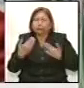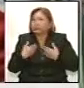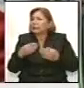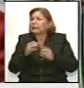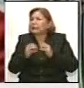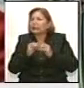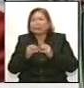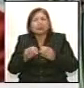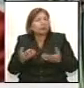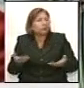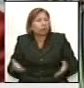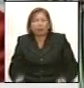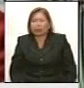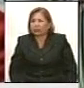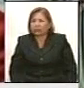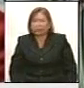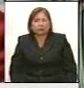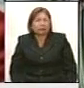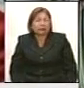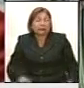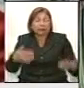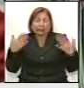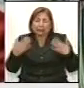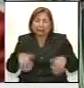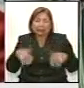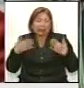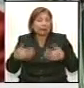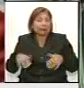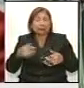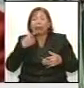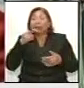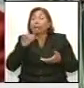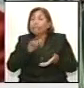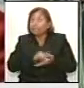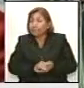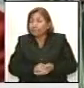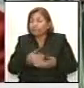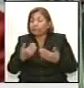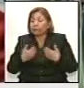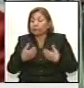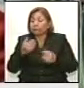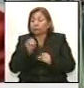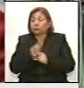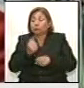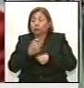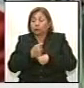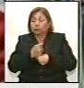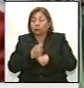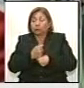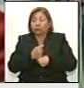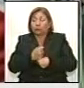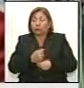solución, y eso es terrible. Tenemos obras